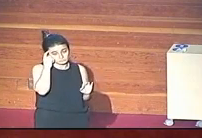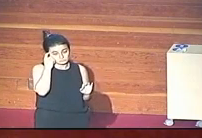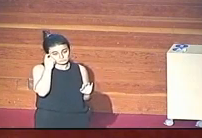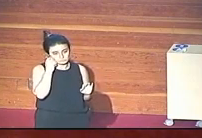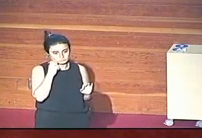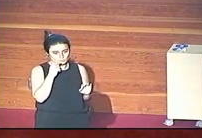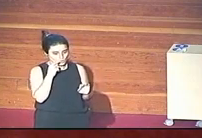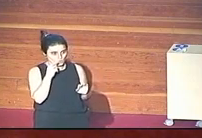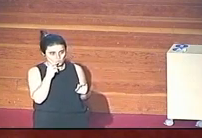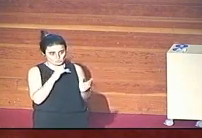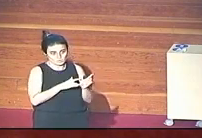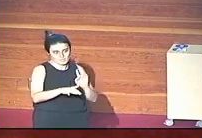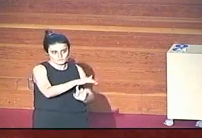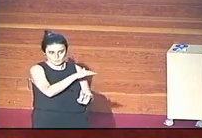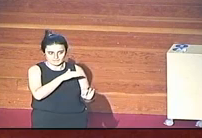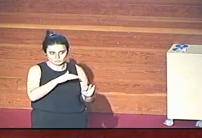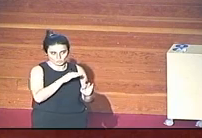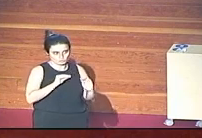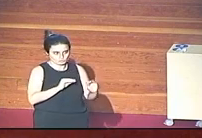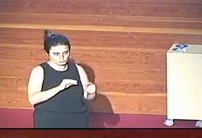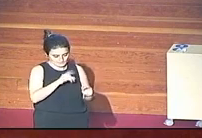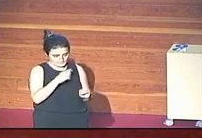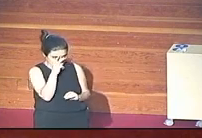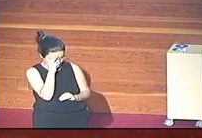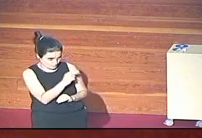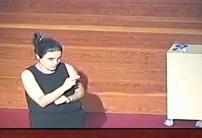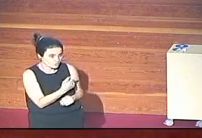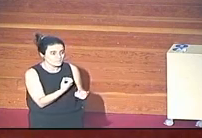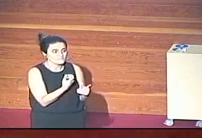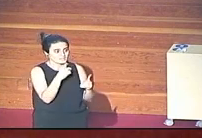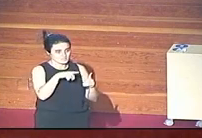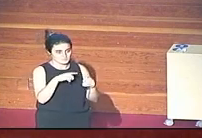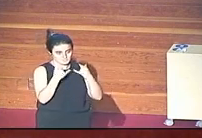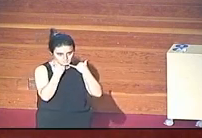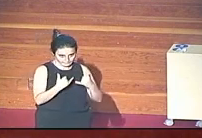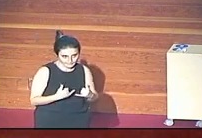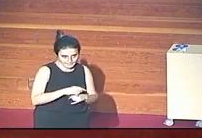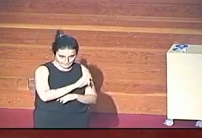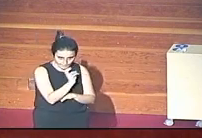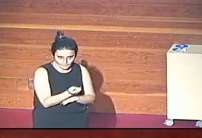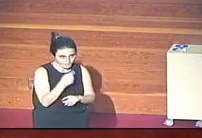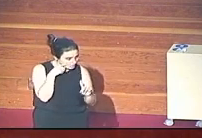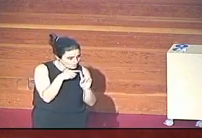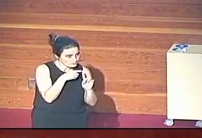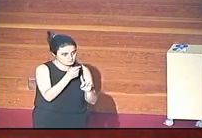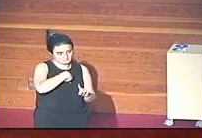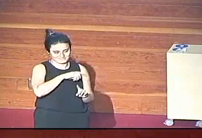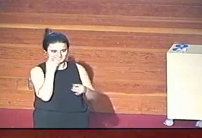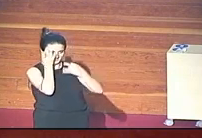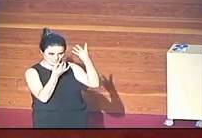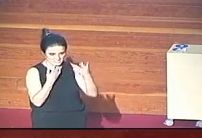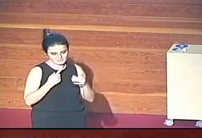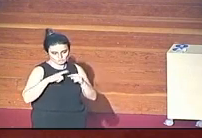respetuosas con el entorno necesitamos una energía para poder realizar nuestras actividades cotidianas